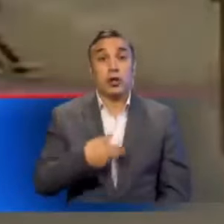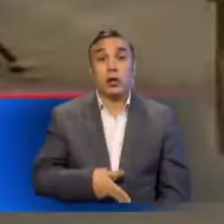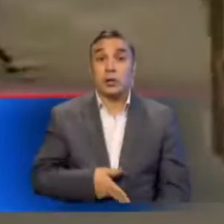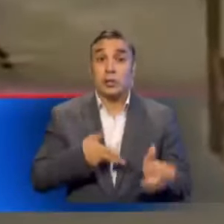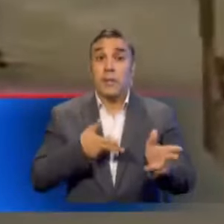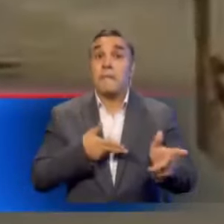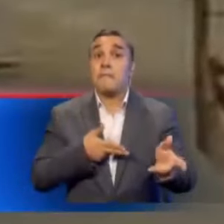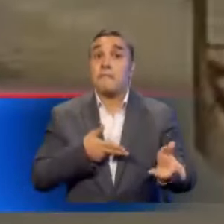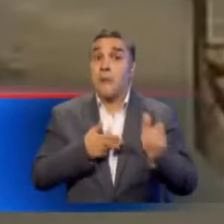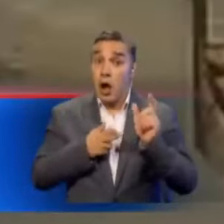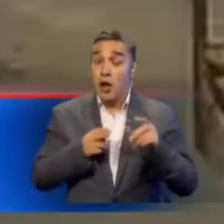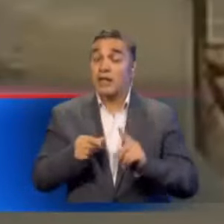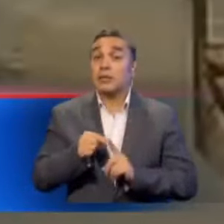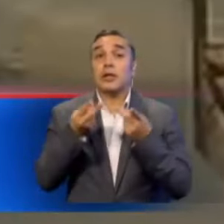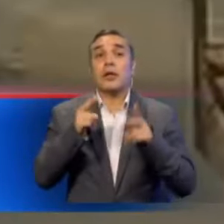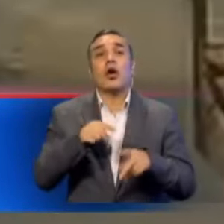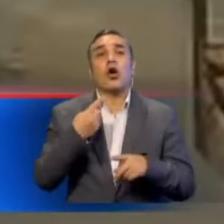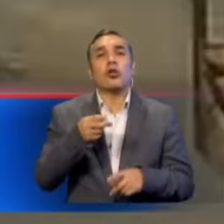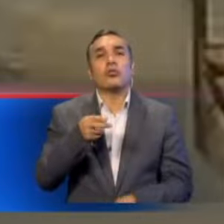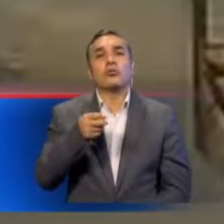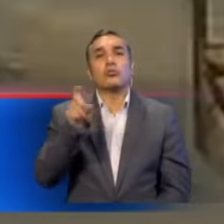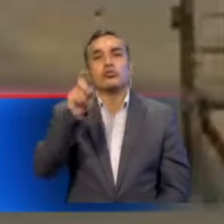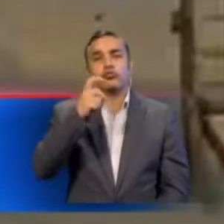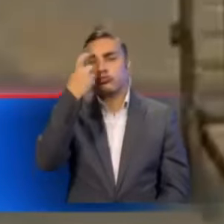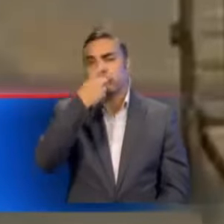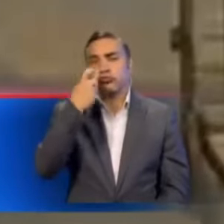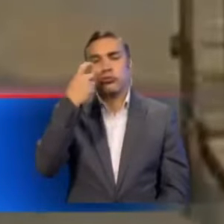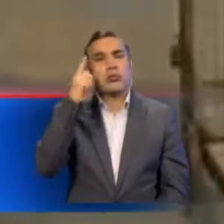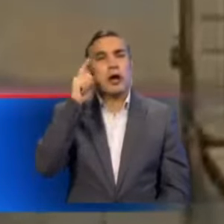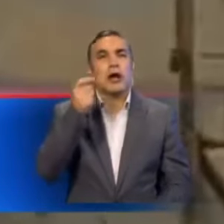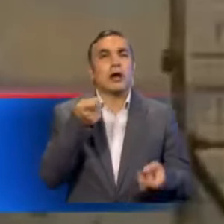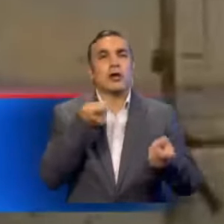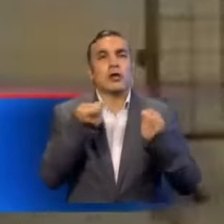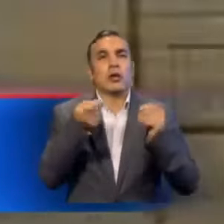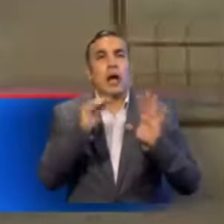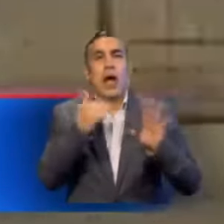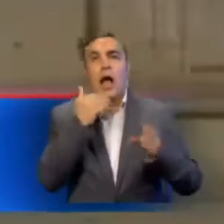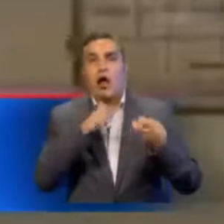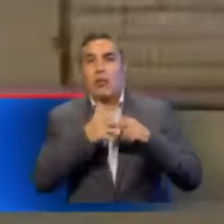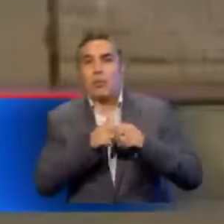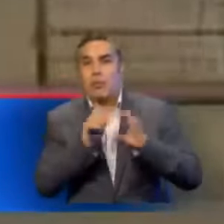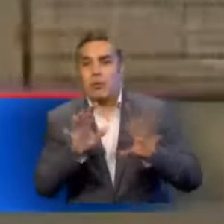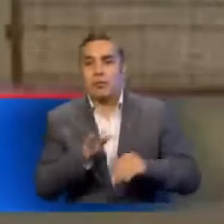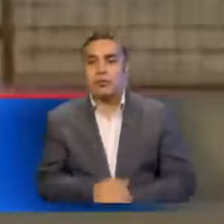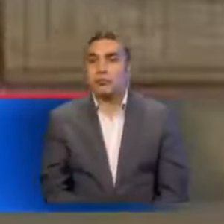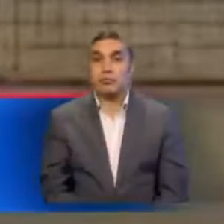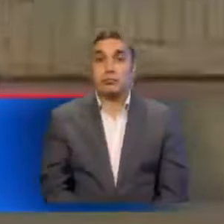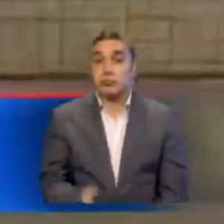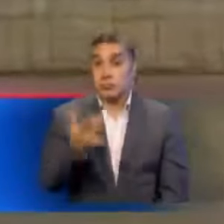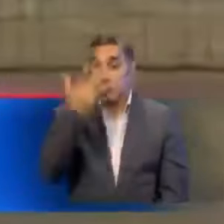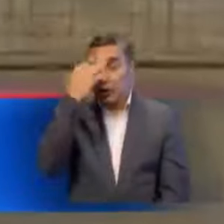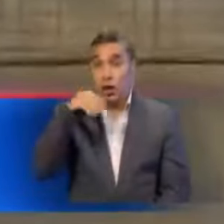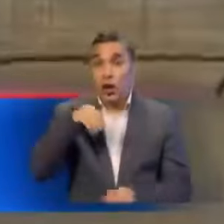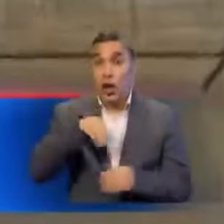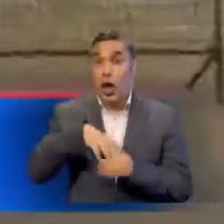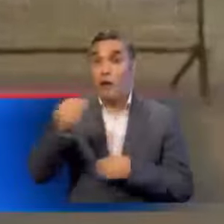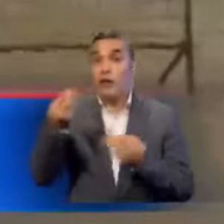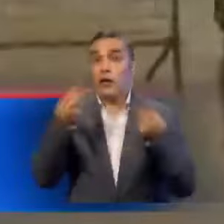y armas no letales también, con gas pimienta para controlar cualquier disturbio que se pueda presentar, porque aquí en los exteriores también